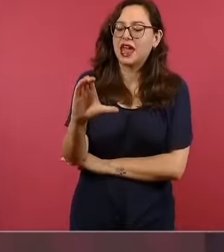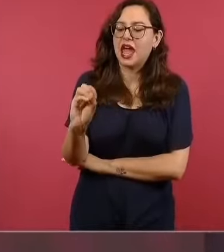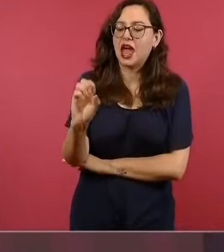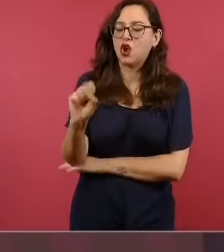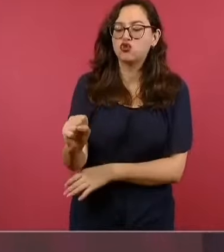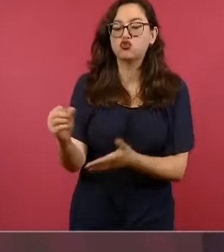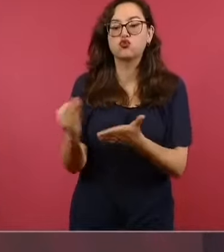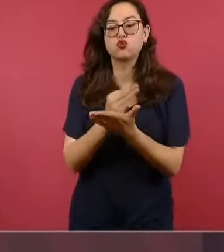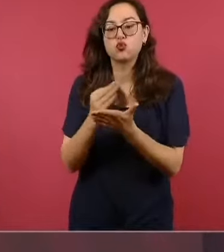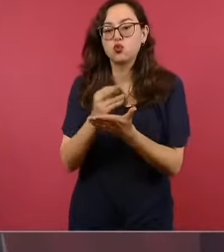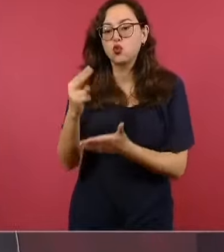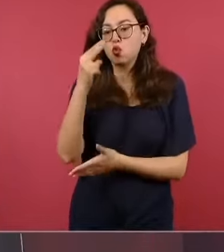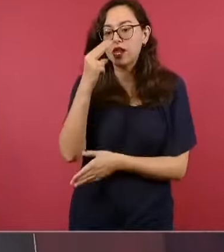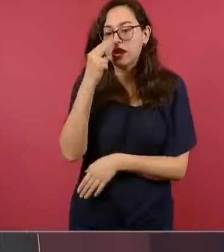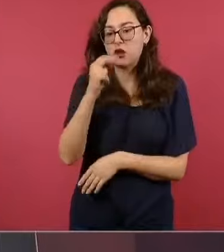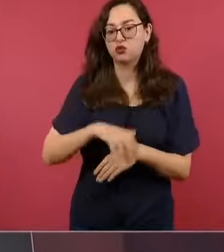morac